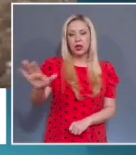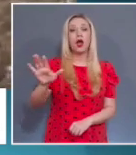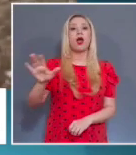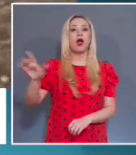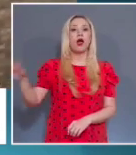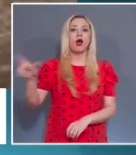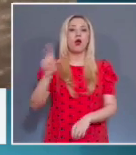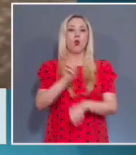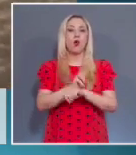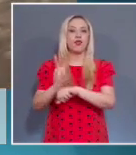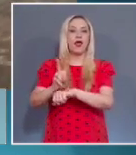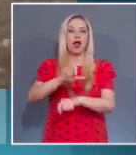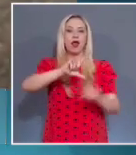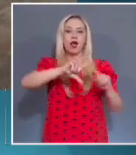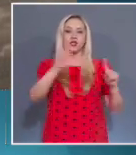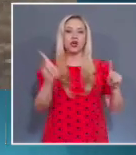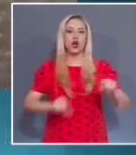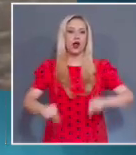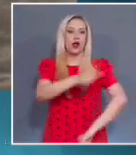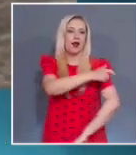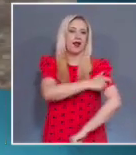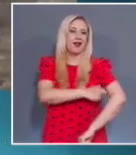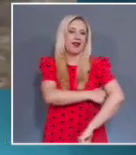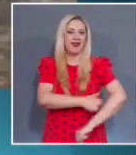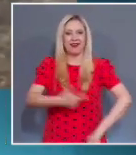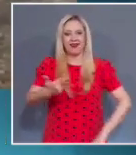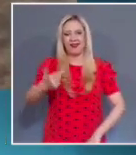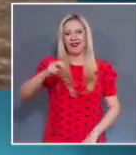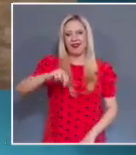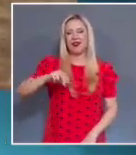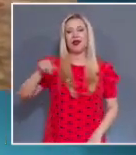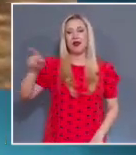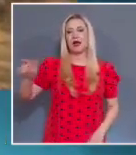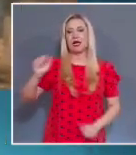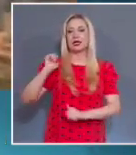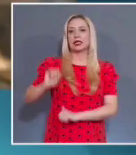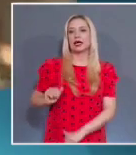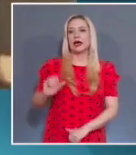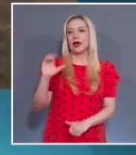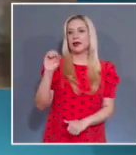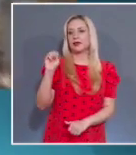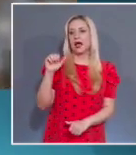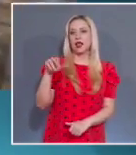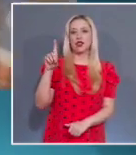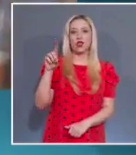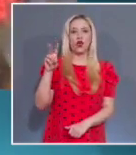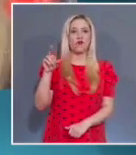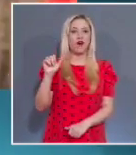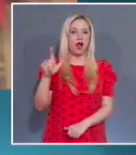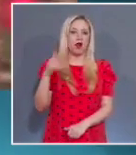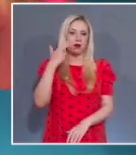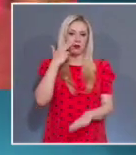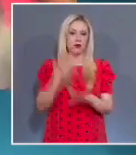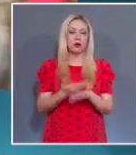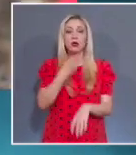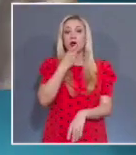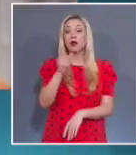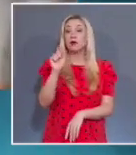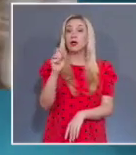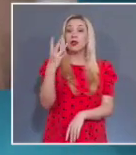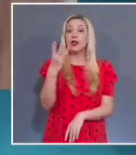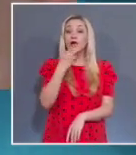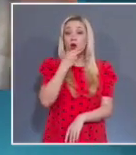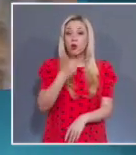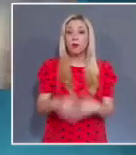de la Defensa Nacional, precisamente Luis Crescencio Sandoval. Indicó que se trata de 23 hombres, 15 mujeres,